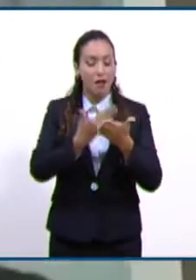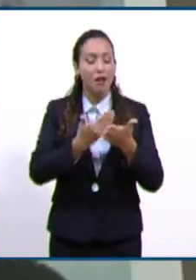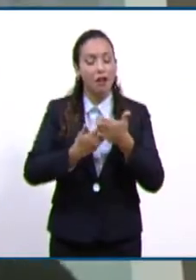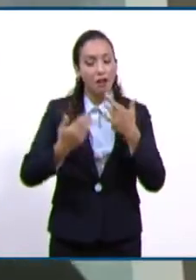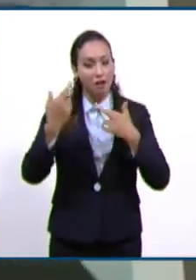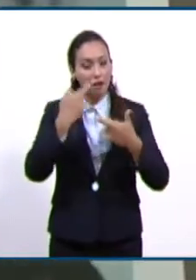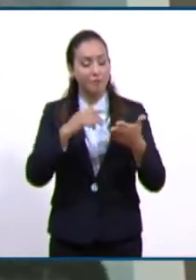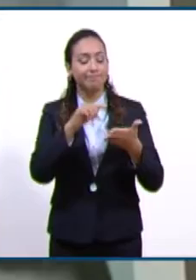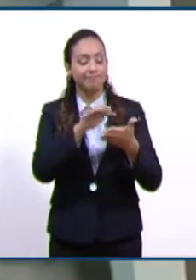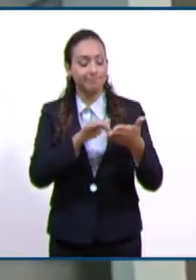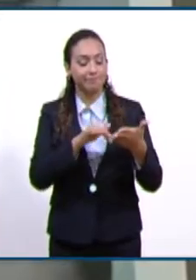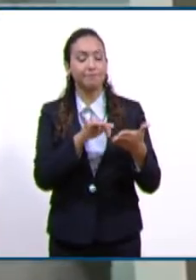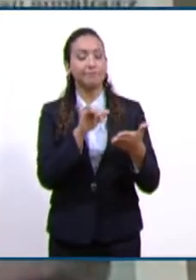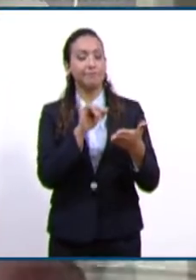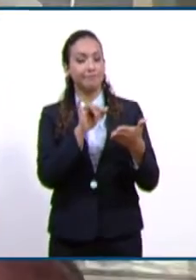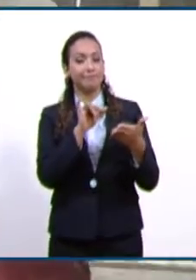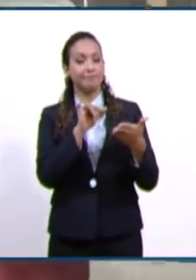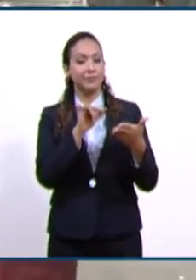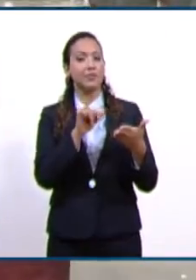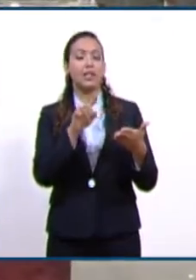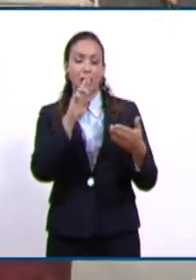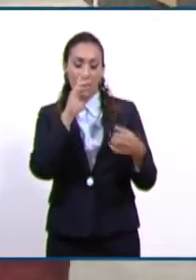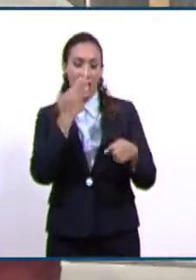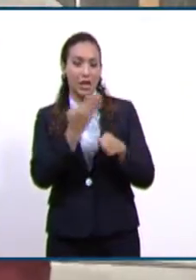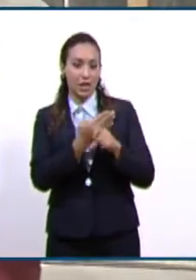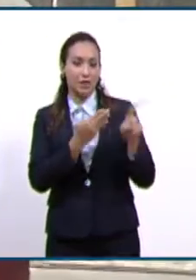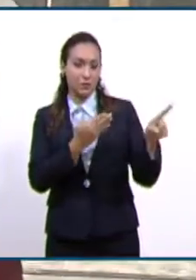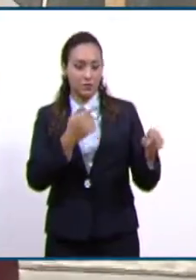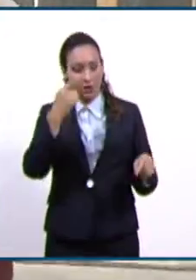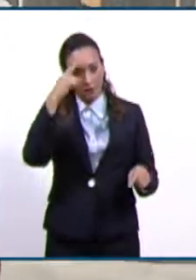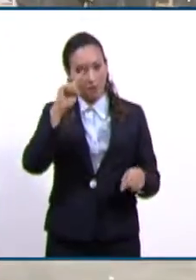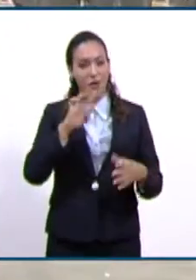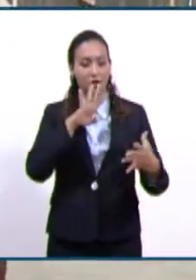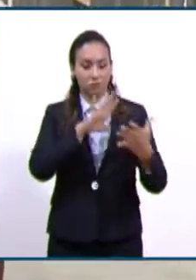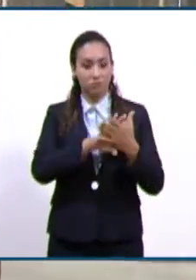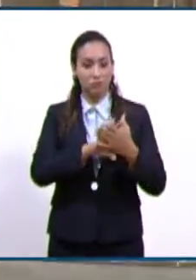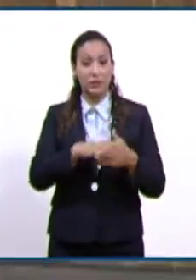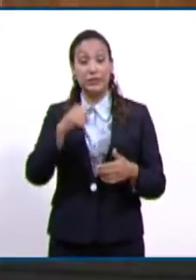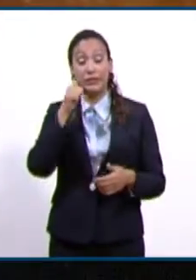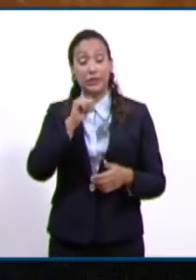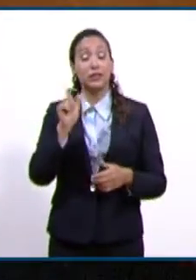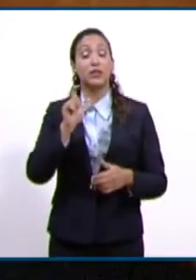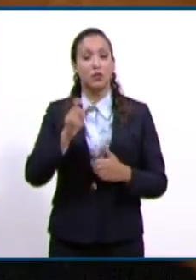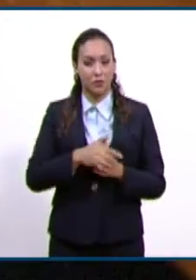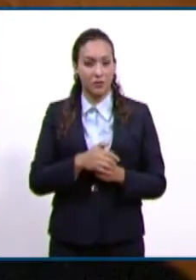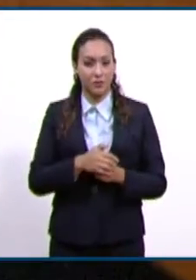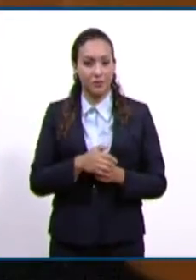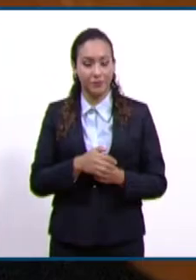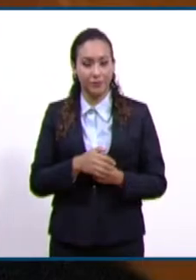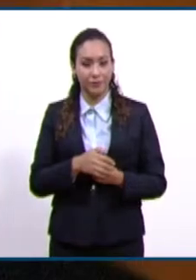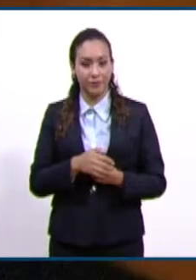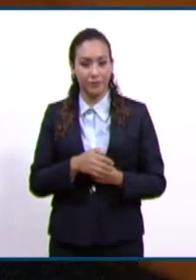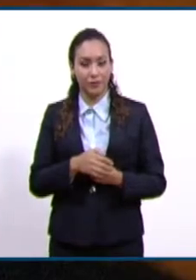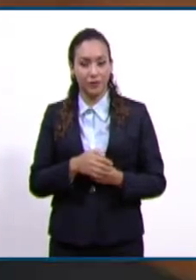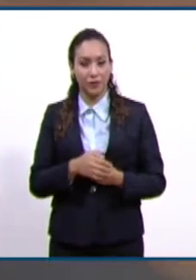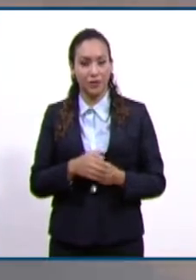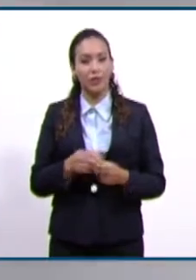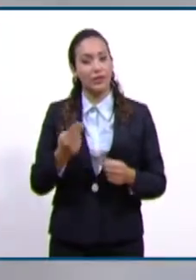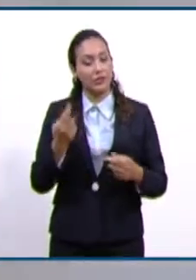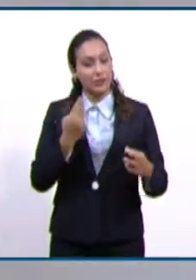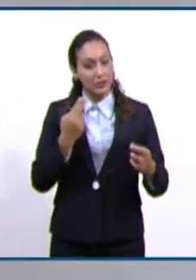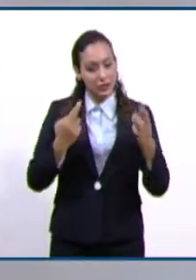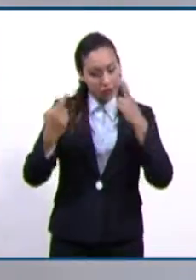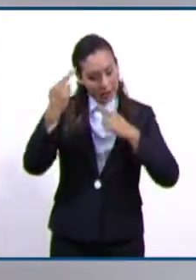y presunciones en la determinación de la responsabilidad penal. Esto siempre que, de ellas, puedan inferirse conclusiones